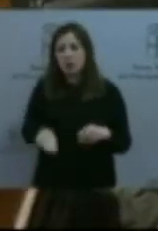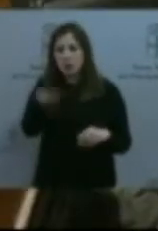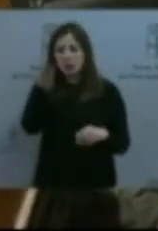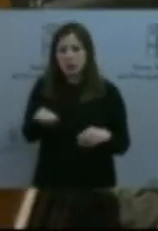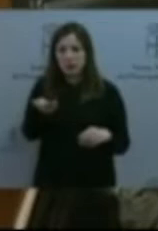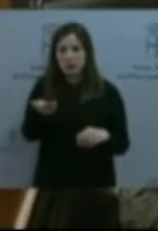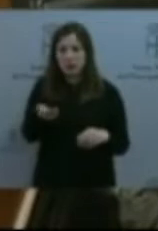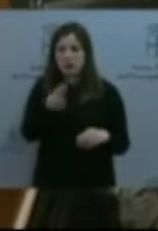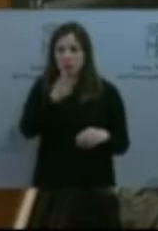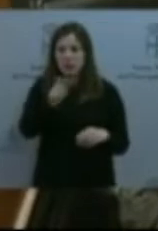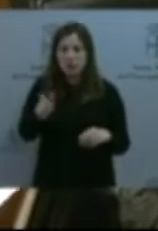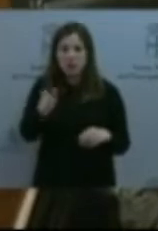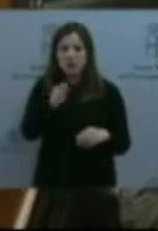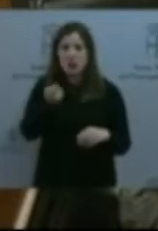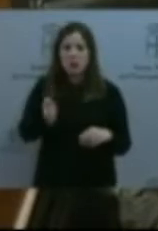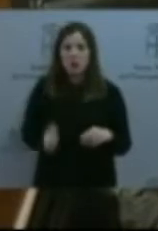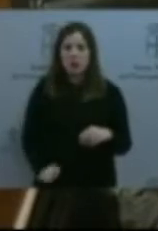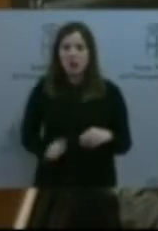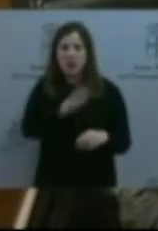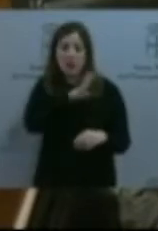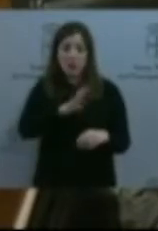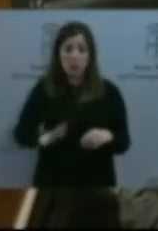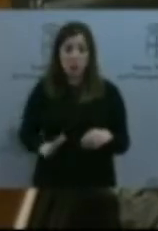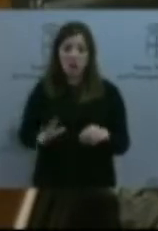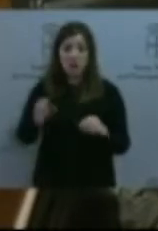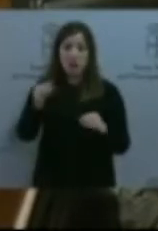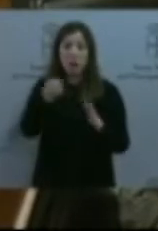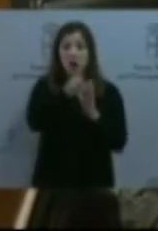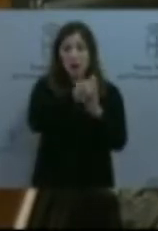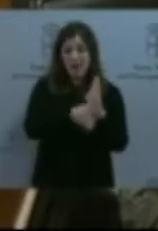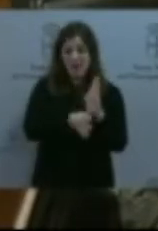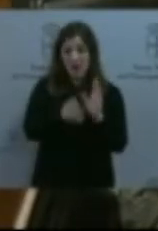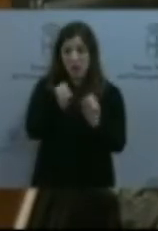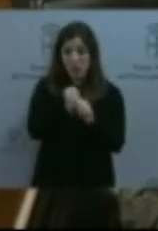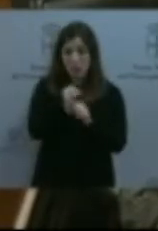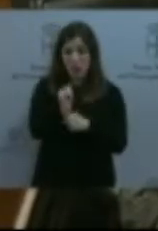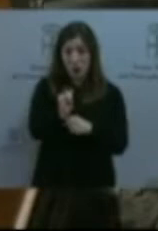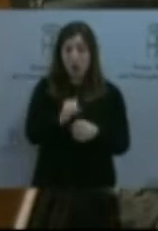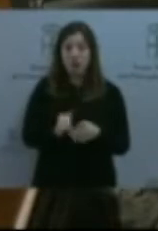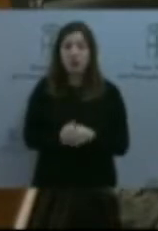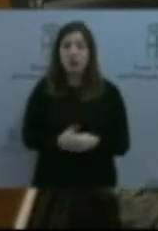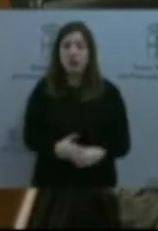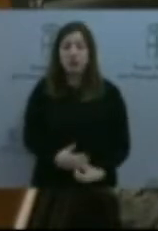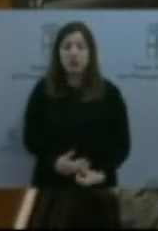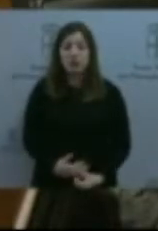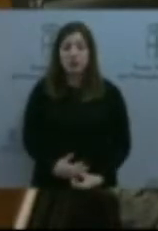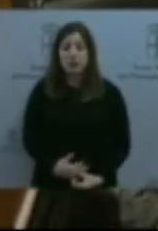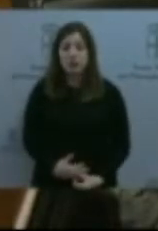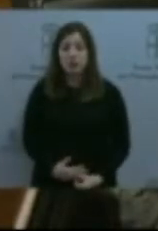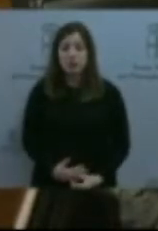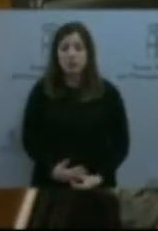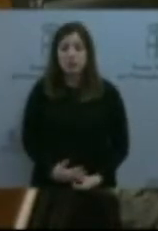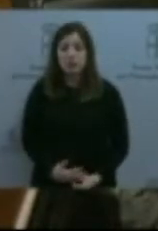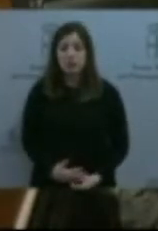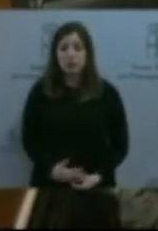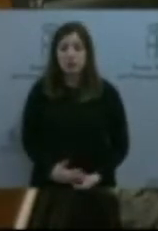empleo. No me parece que sea algo insignificante realmente. En cuanto a la reducción de jornada, sabe